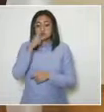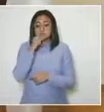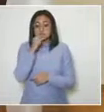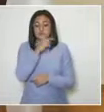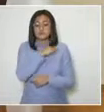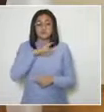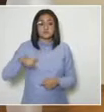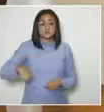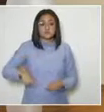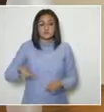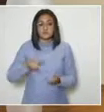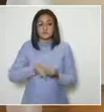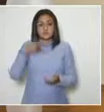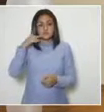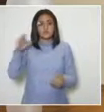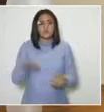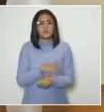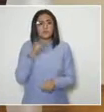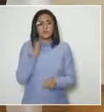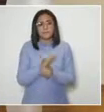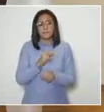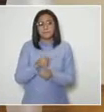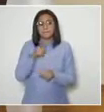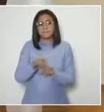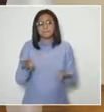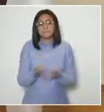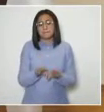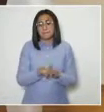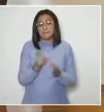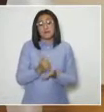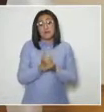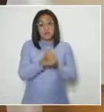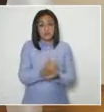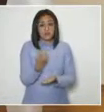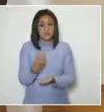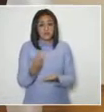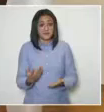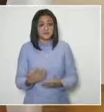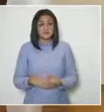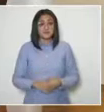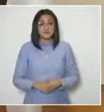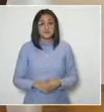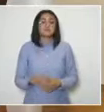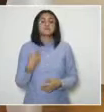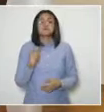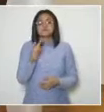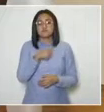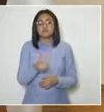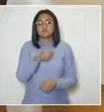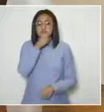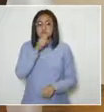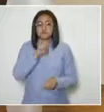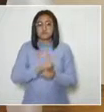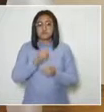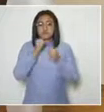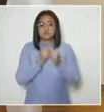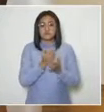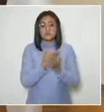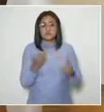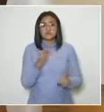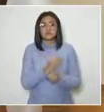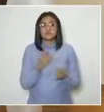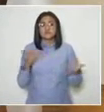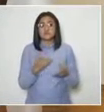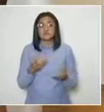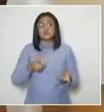municipal de puebla porque la provincia de proximidad que instruía mi secretario de seguridad pública que haga